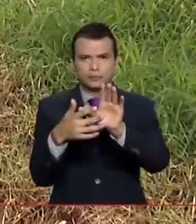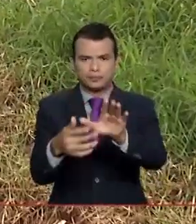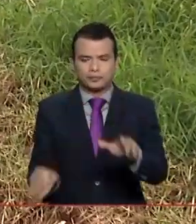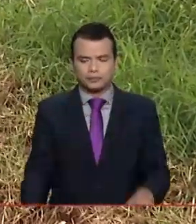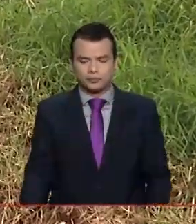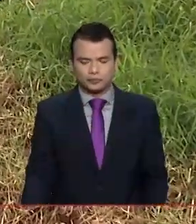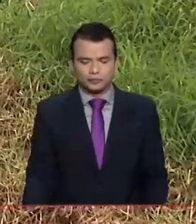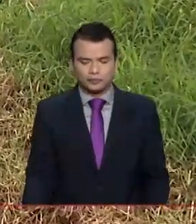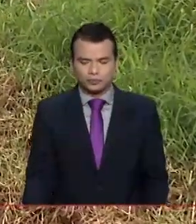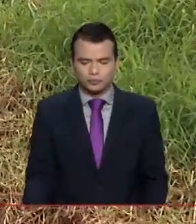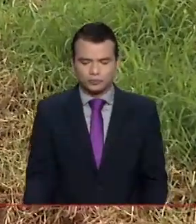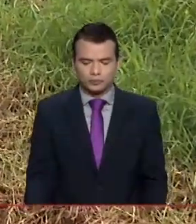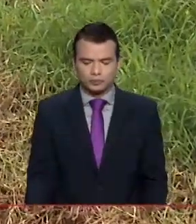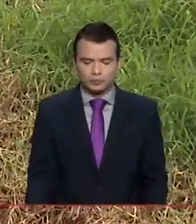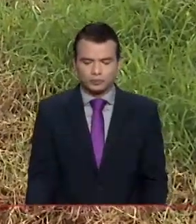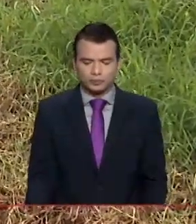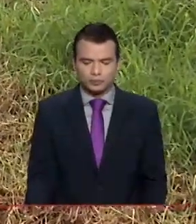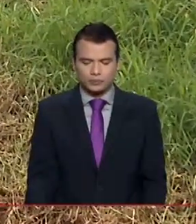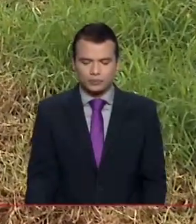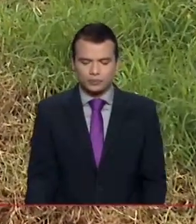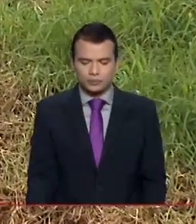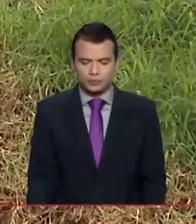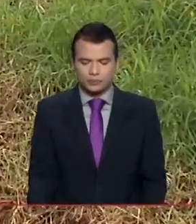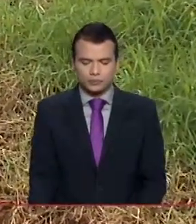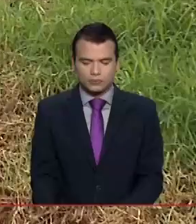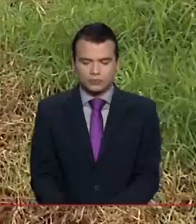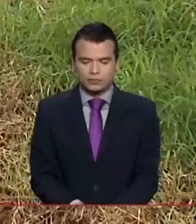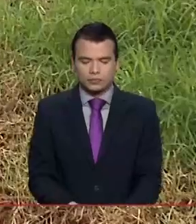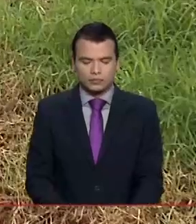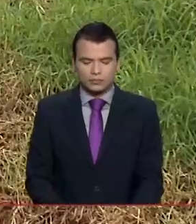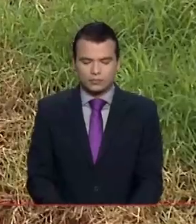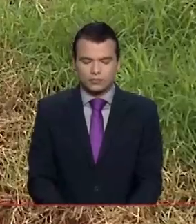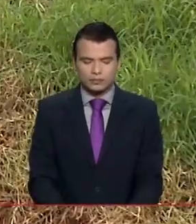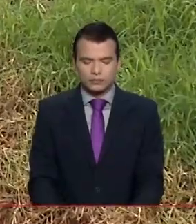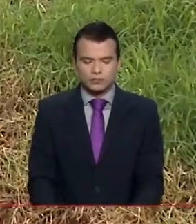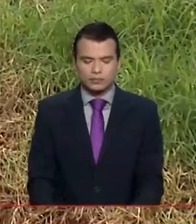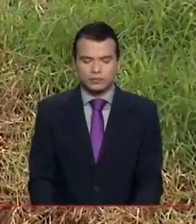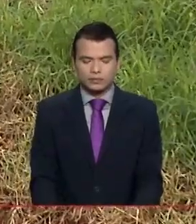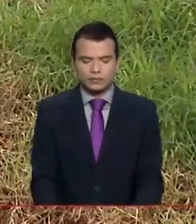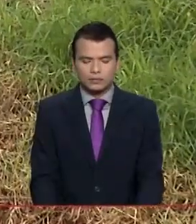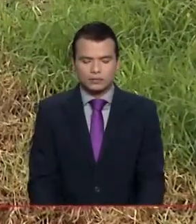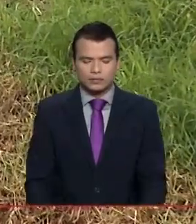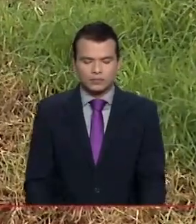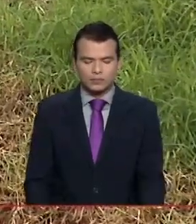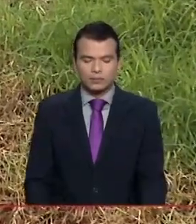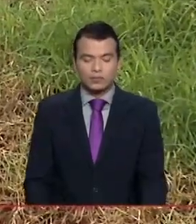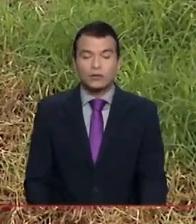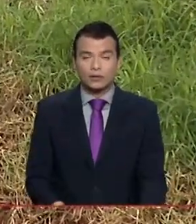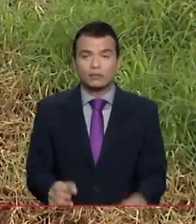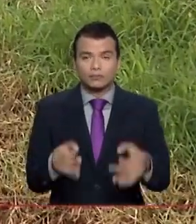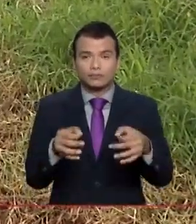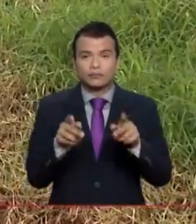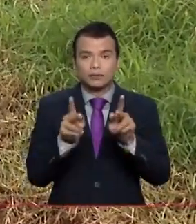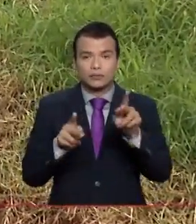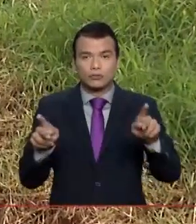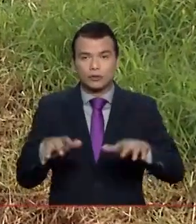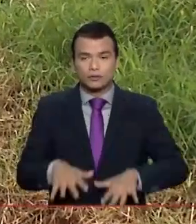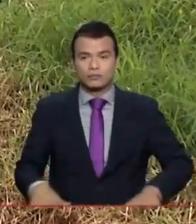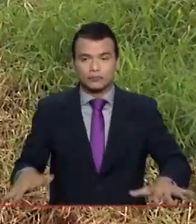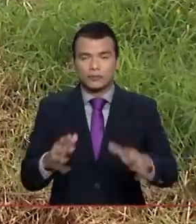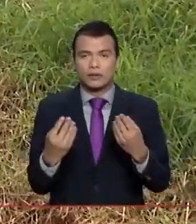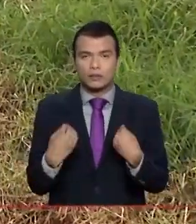Compañeras, nos trasladamos hasta la Comuna 18, zona ladera de la ciudad, porque en este sector los habitantes están atravesando